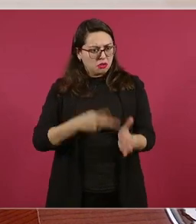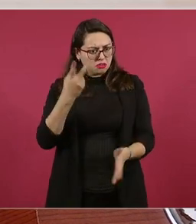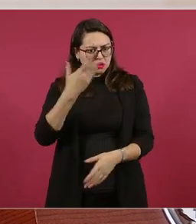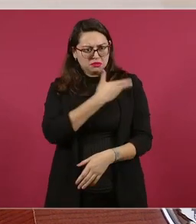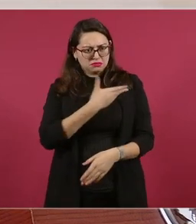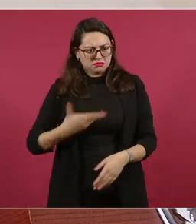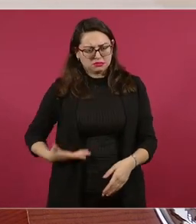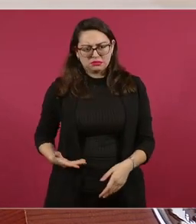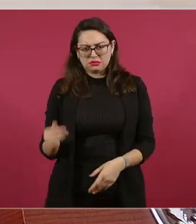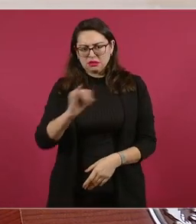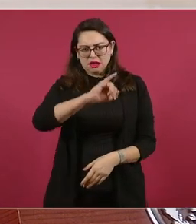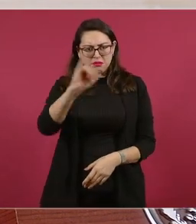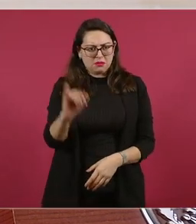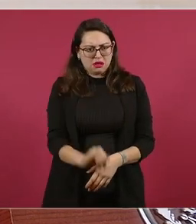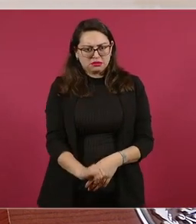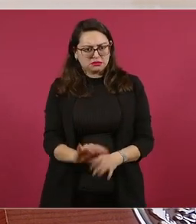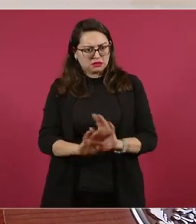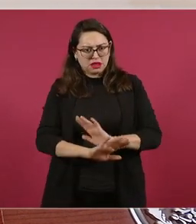reelegir.